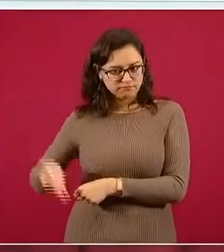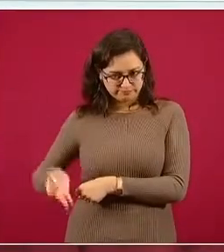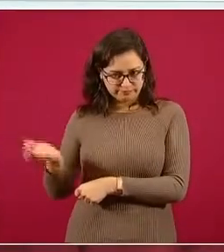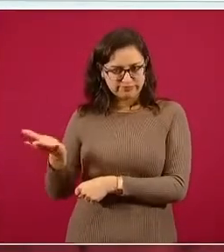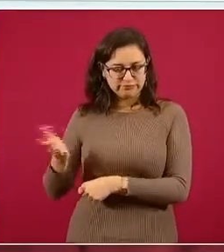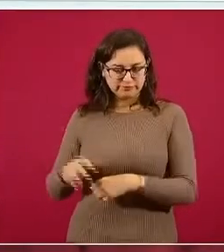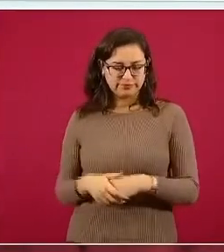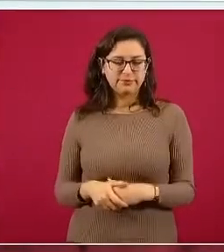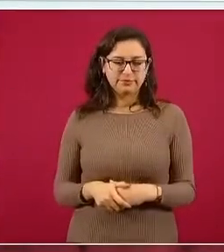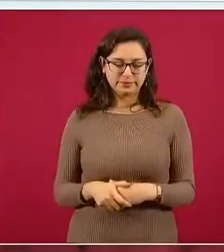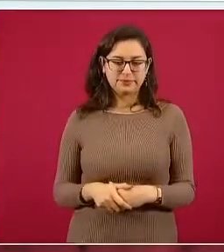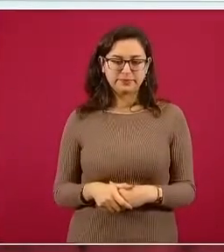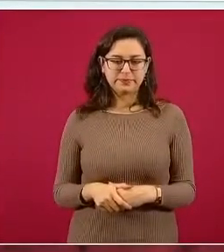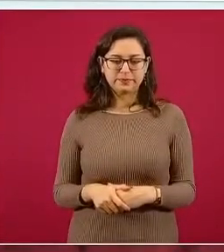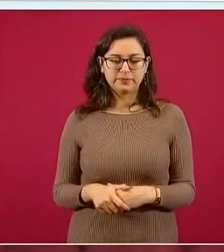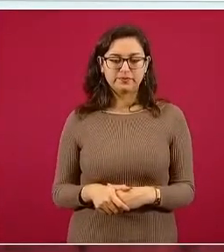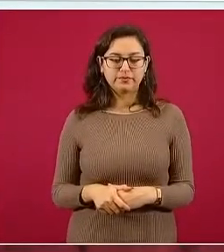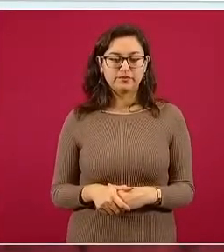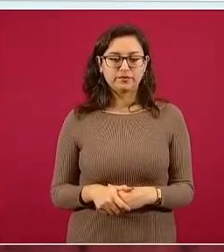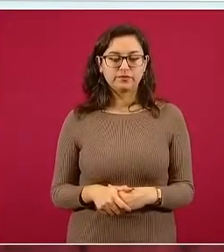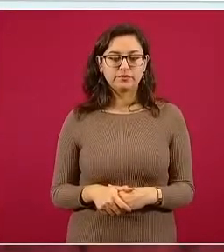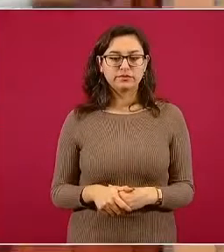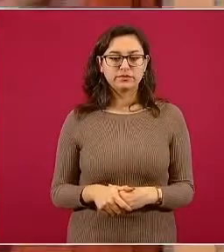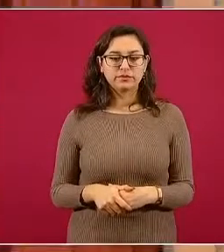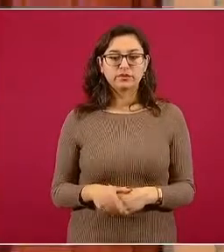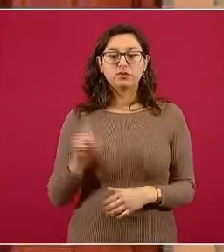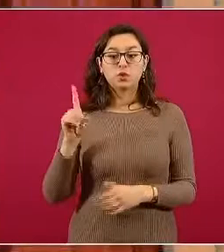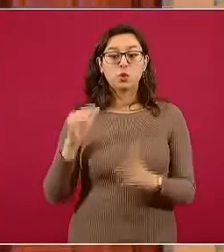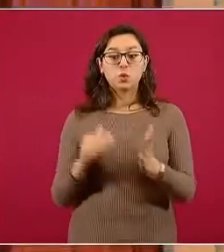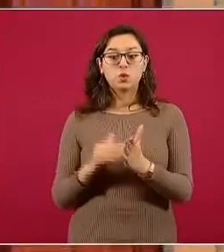casos confirmados de COVID-19 y son